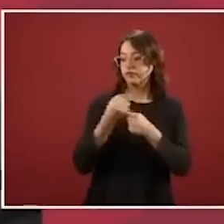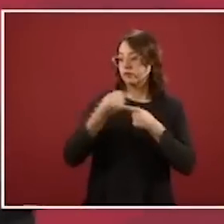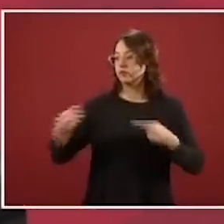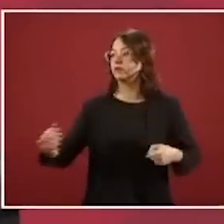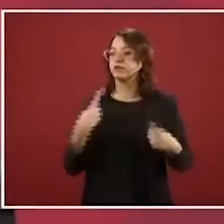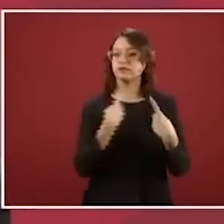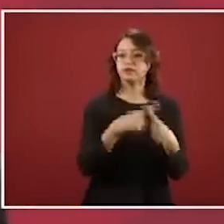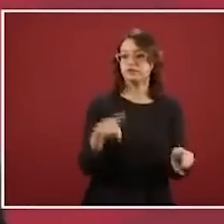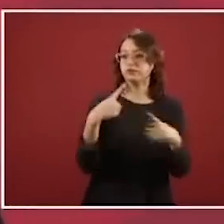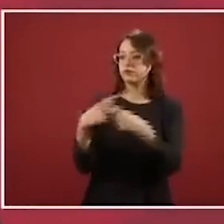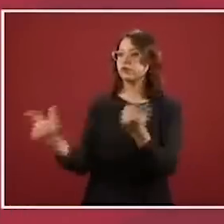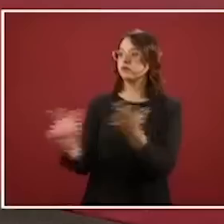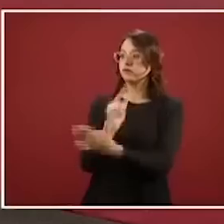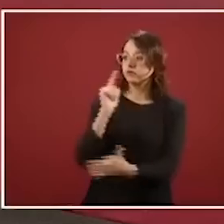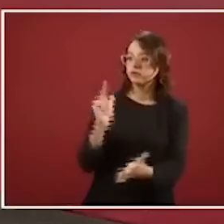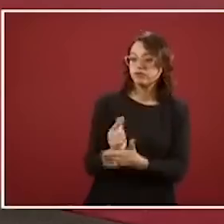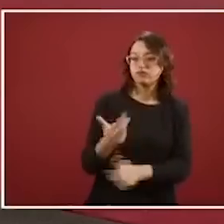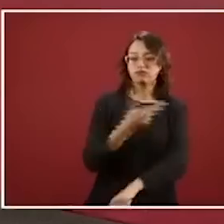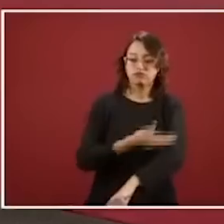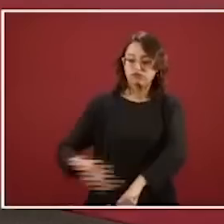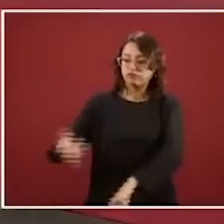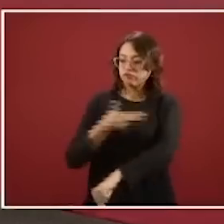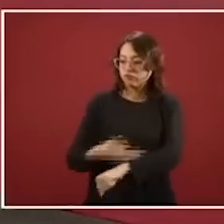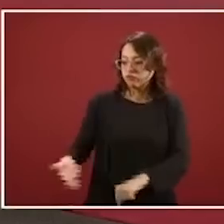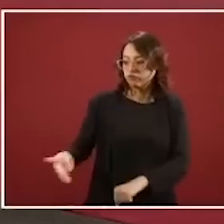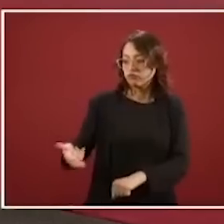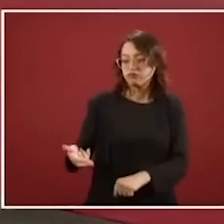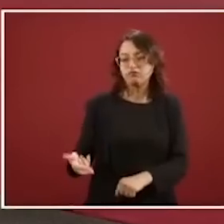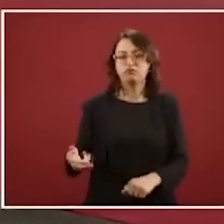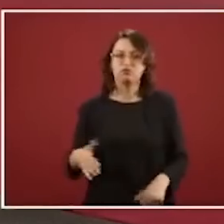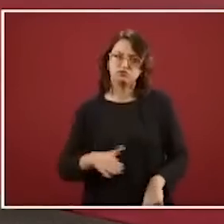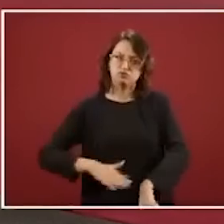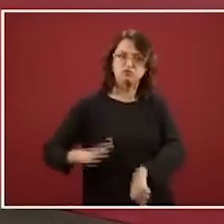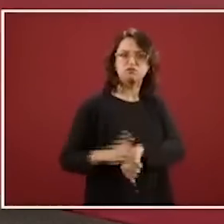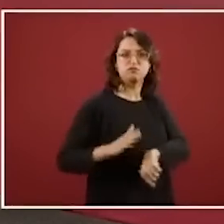sus disposiciones para hacer valer esos paneles.